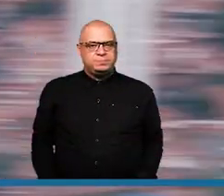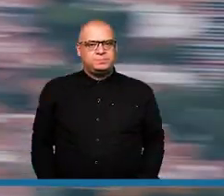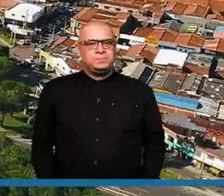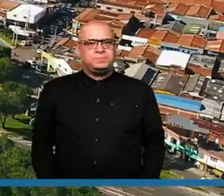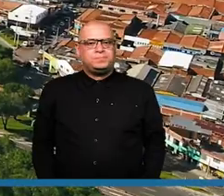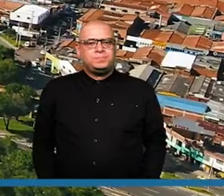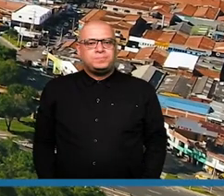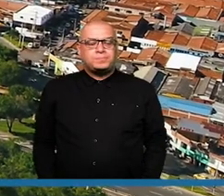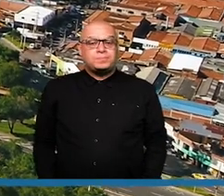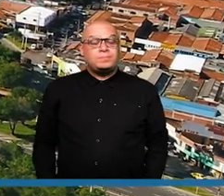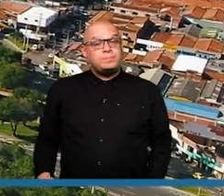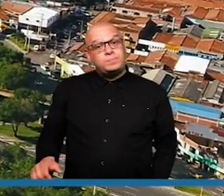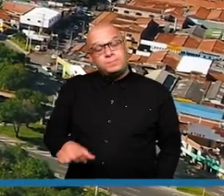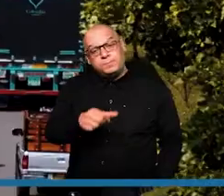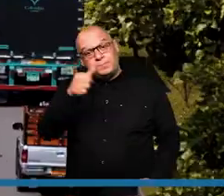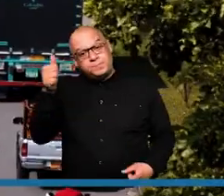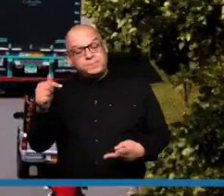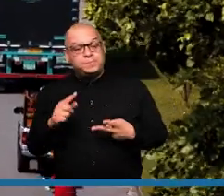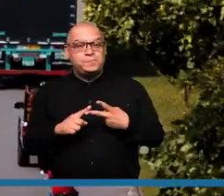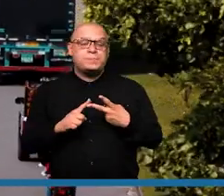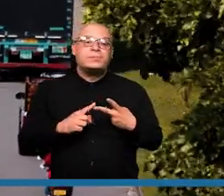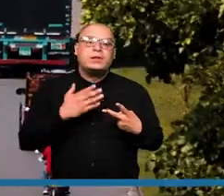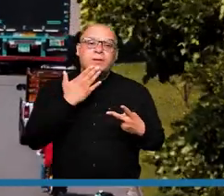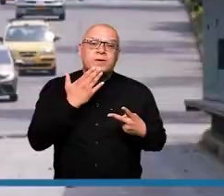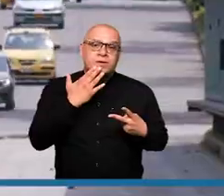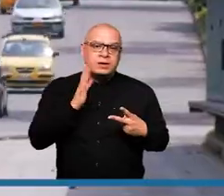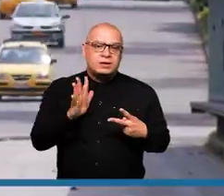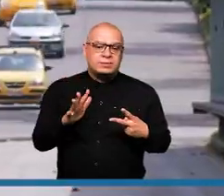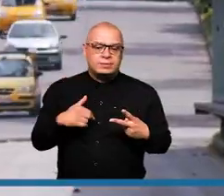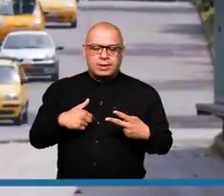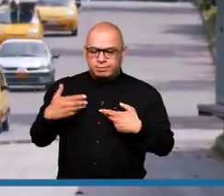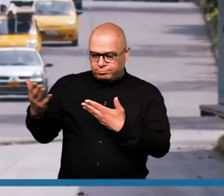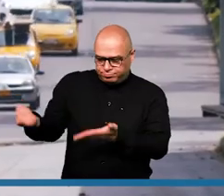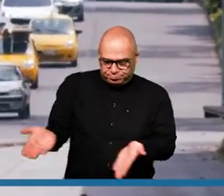Tenemos otras campañas como por ejemplo Déjalos Pasar.